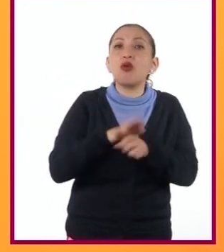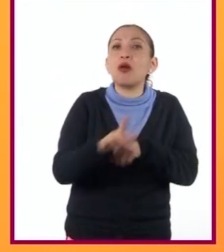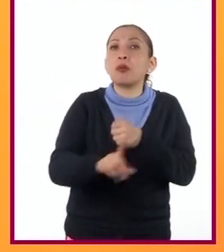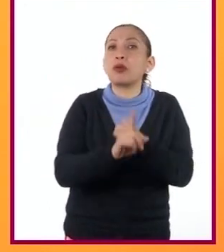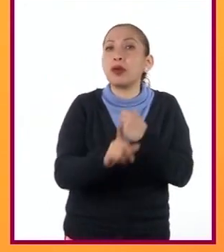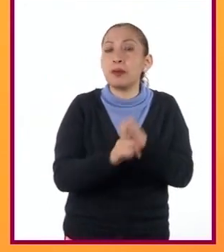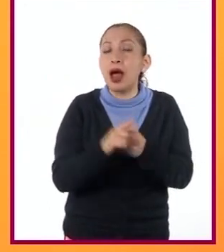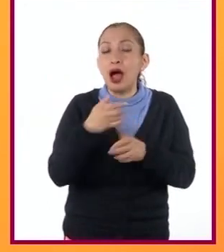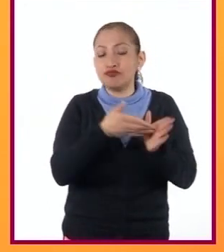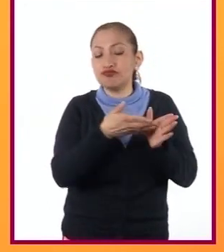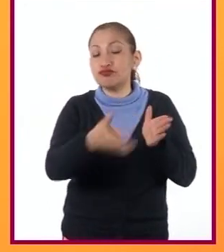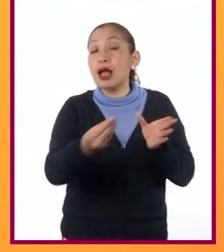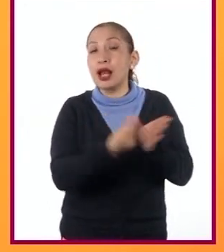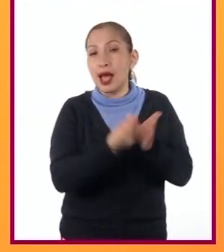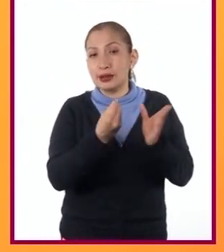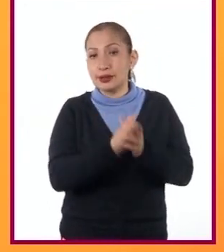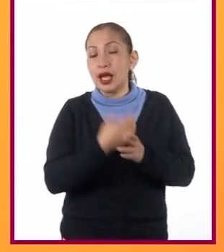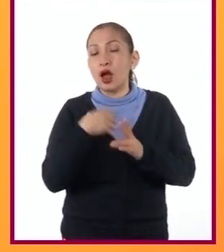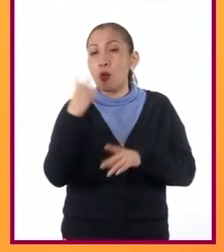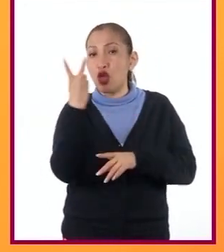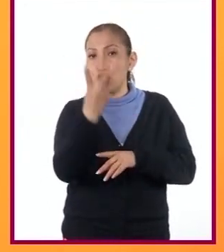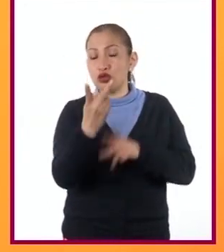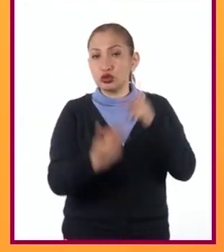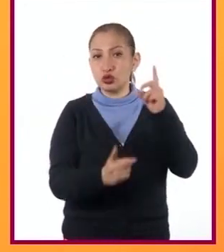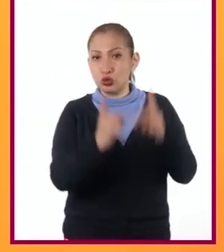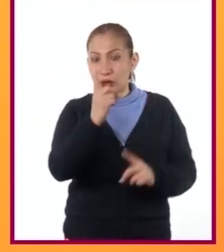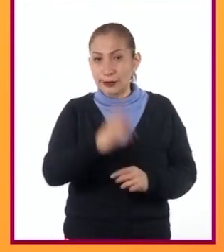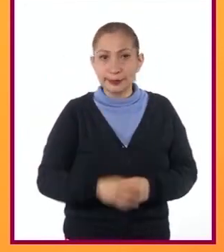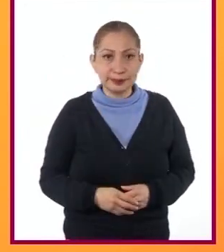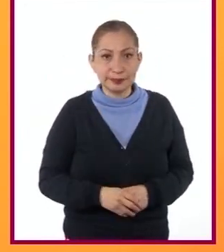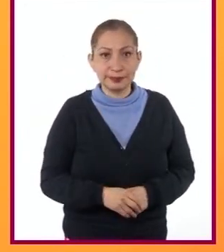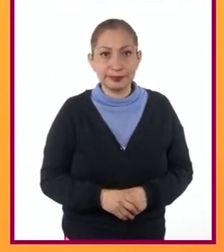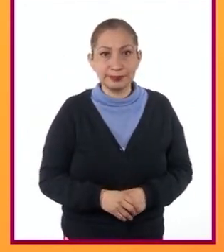de esta sesión daremos respuesta a las dos interrogantes.